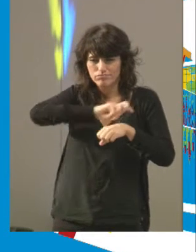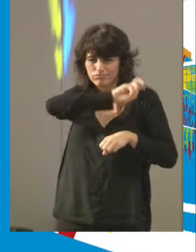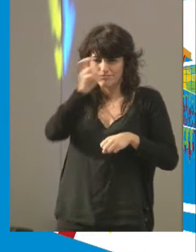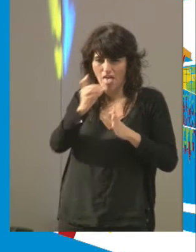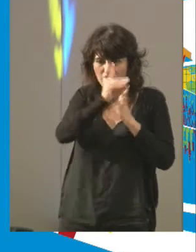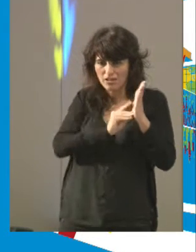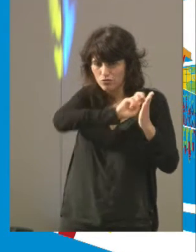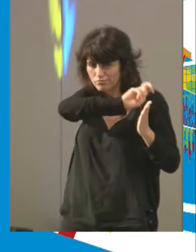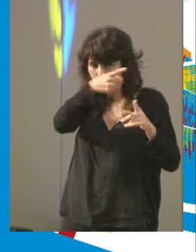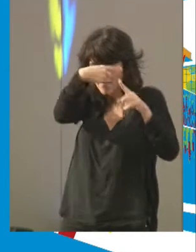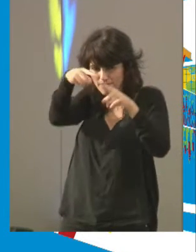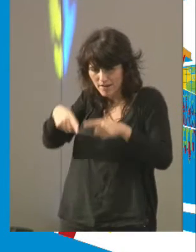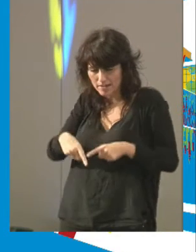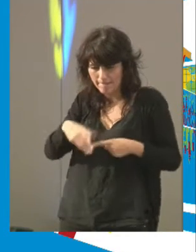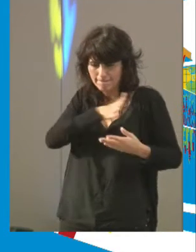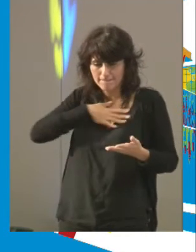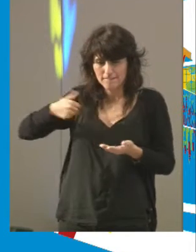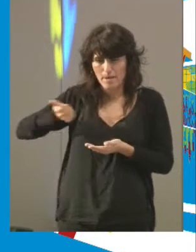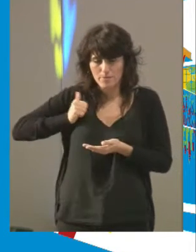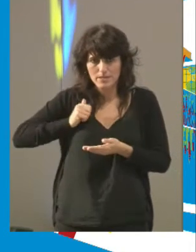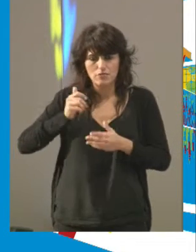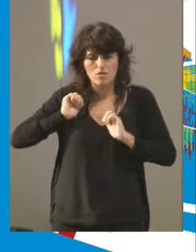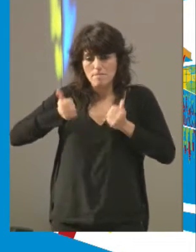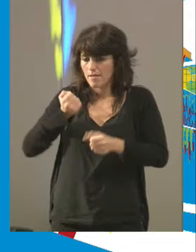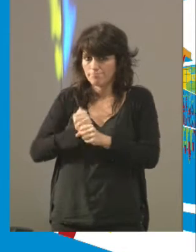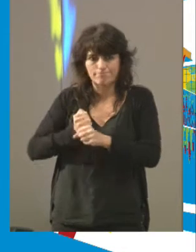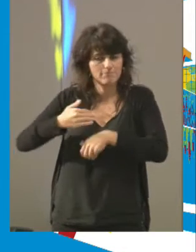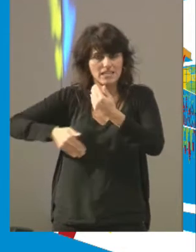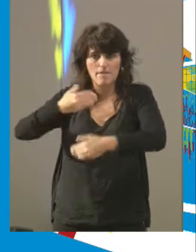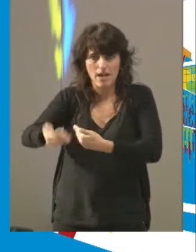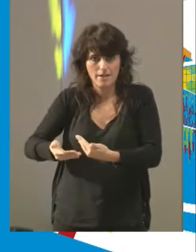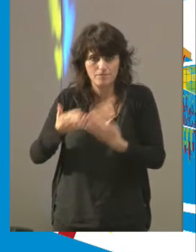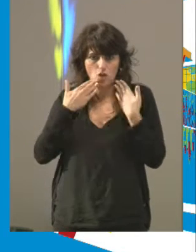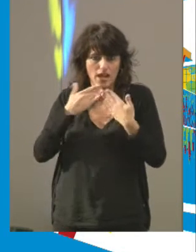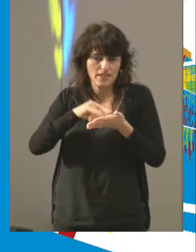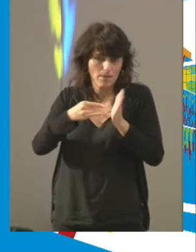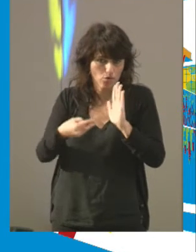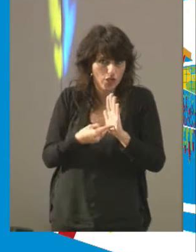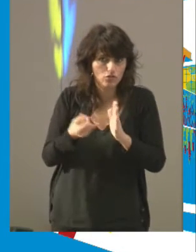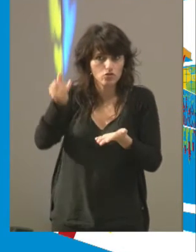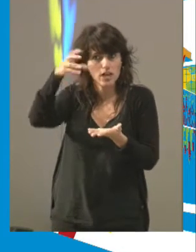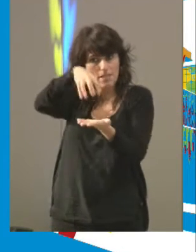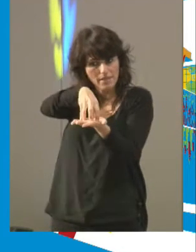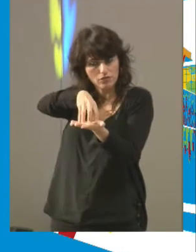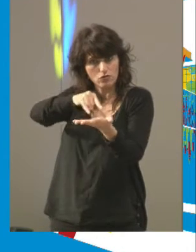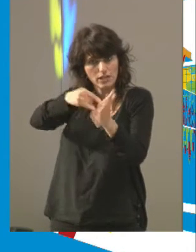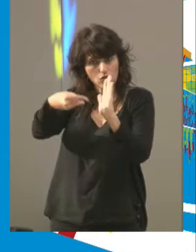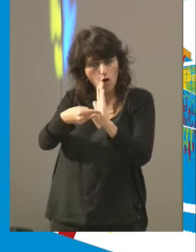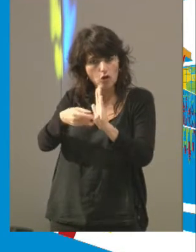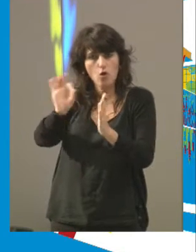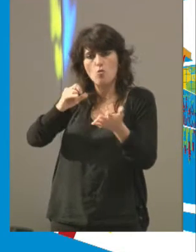datos. Ahí empezamos a trabajar, y apoyándonos en proyectos en un centro tecnológico, en proyectos